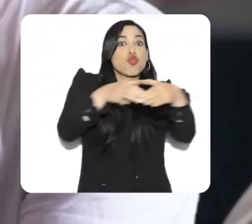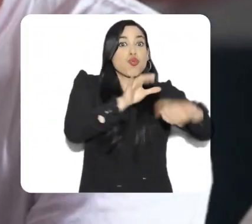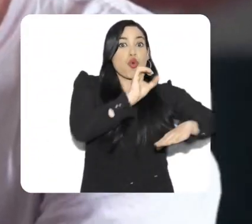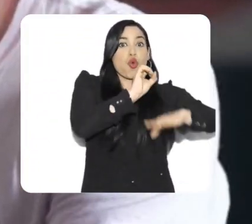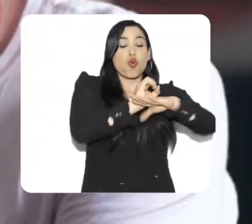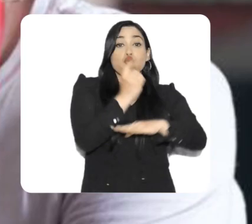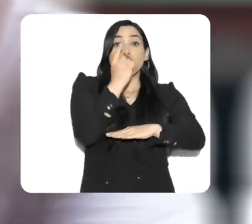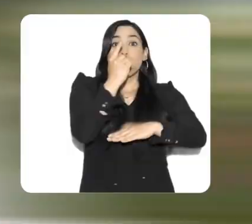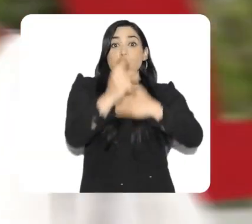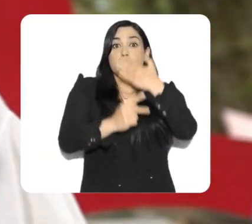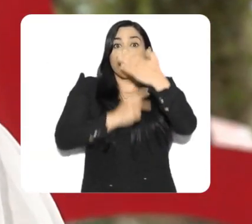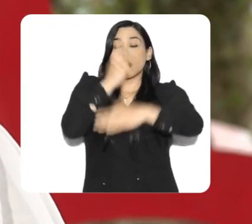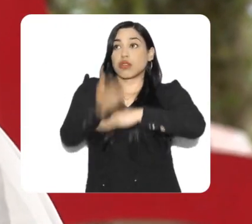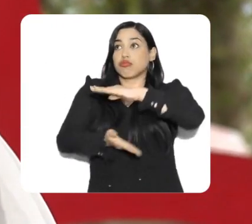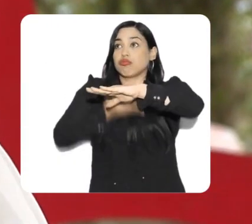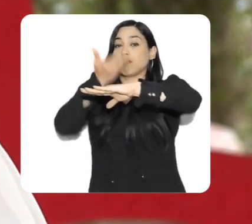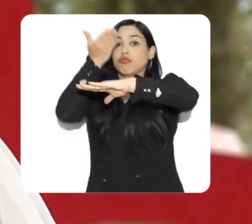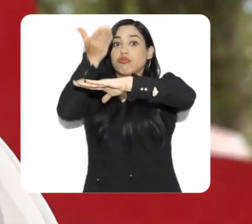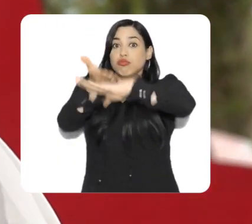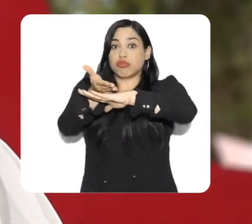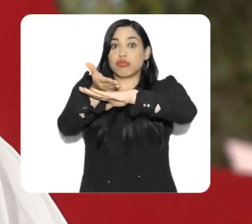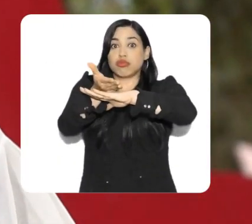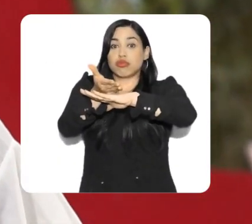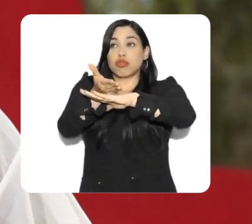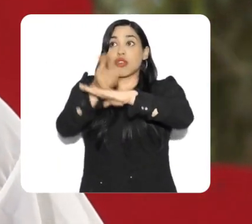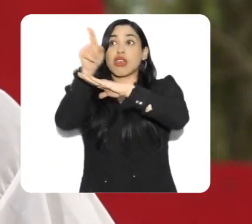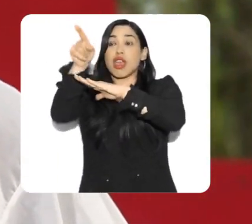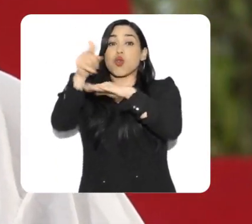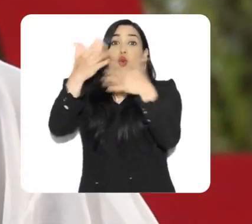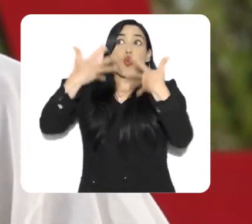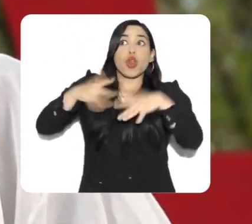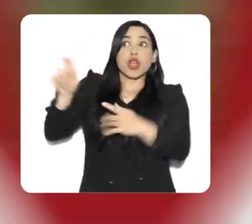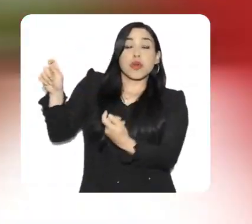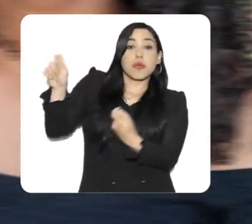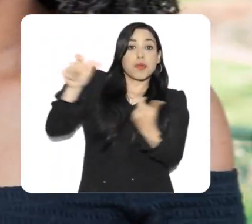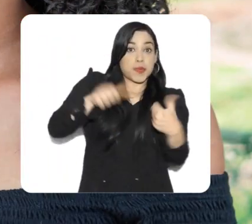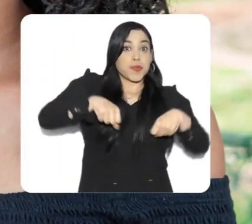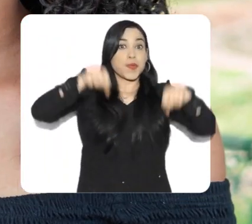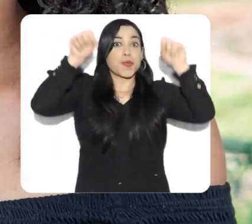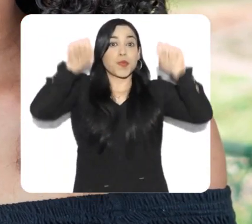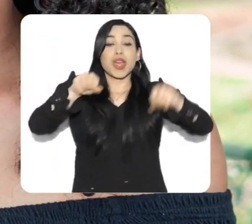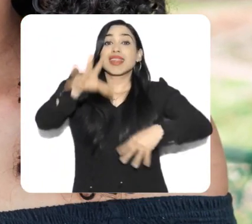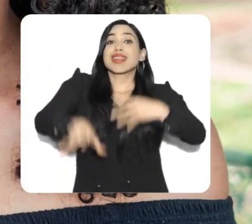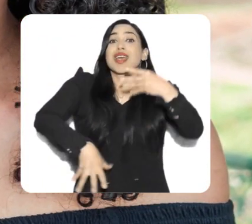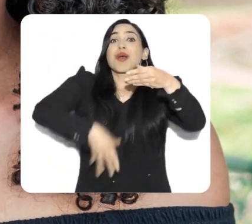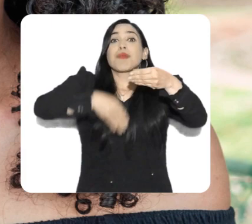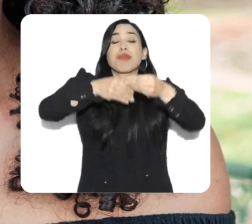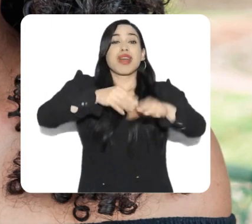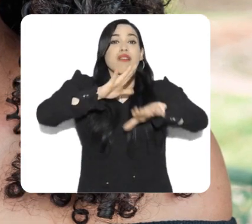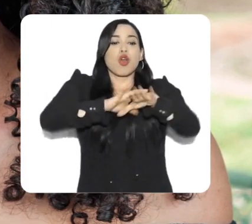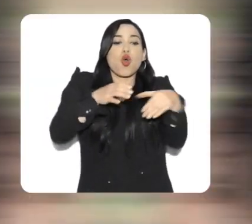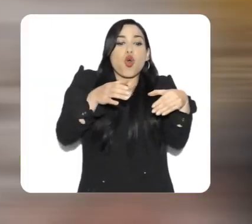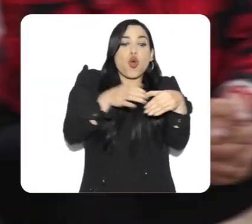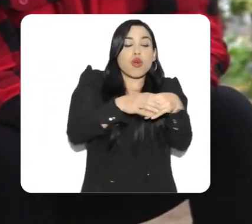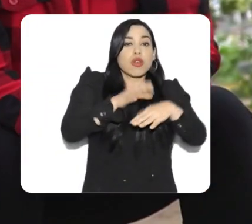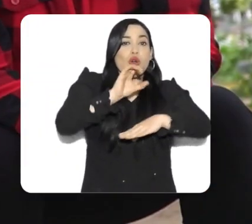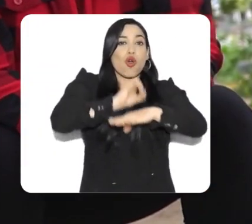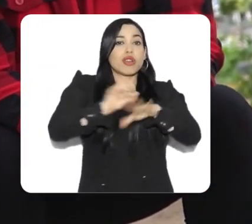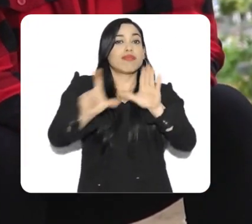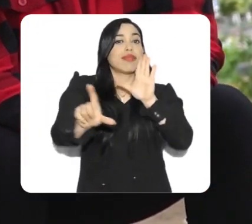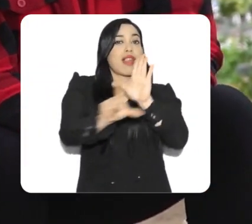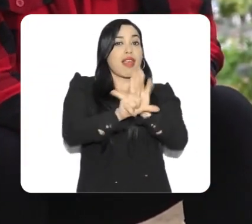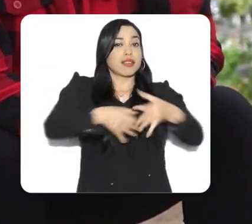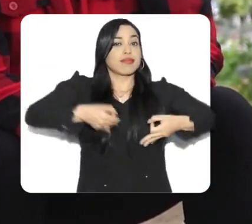Recuerda que cada organización podrá presentar una iniciativa o proyecto y en una de las líneas de financiación. Además, debe de ser